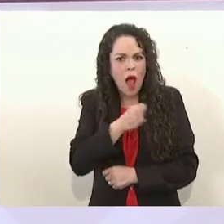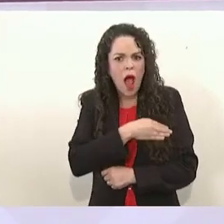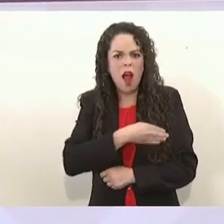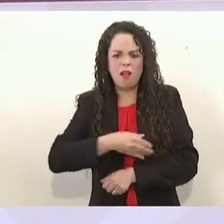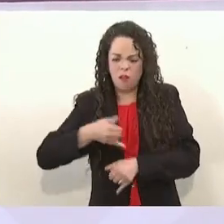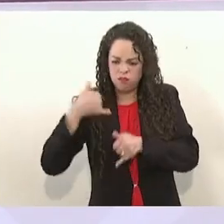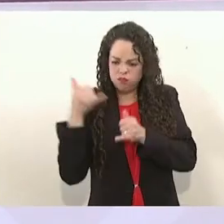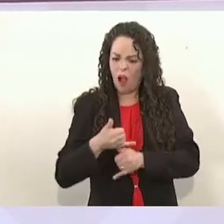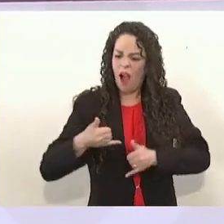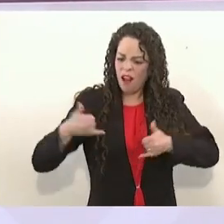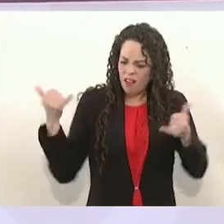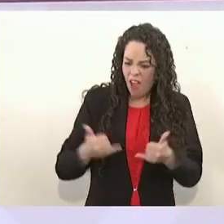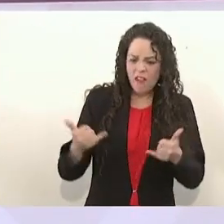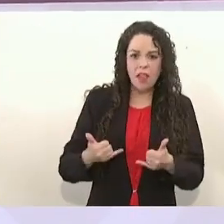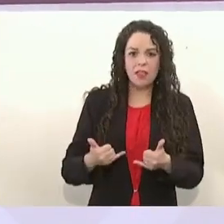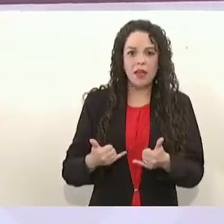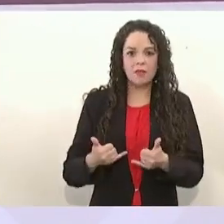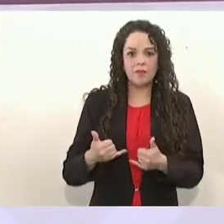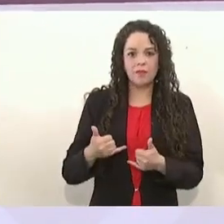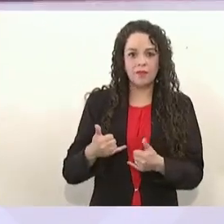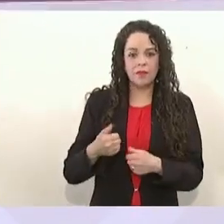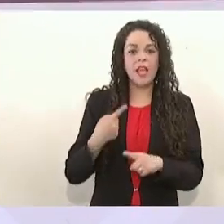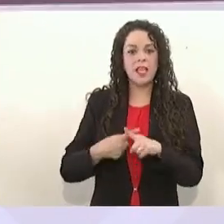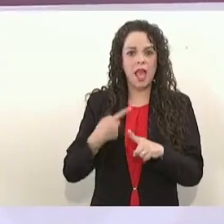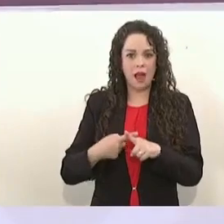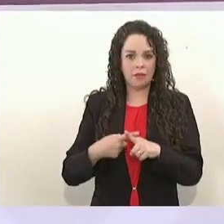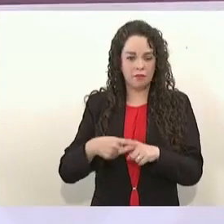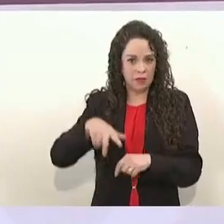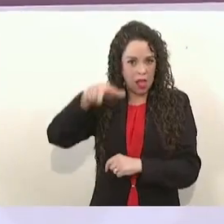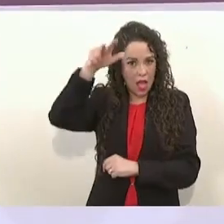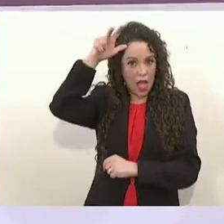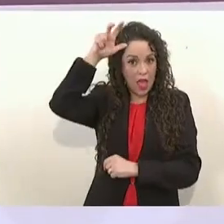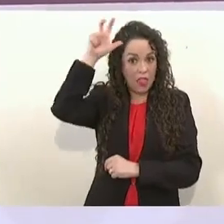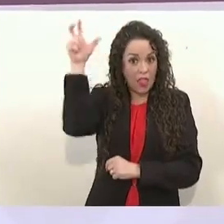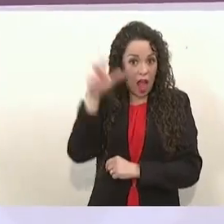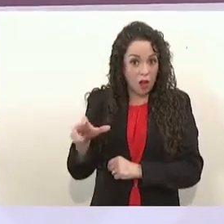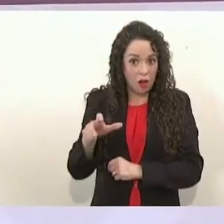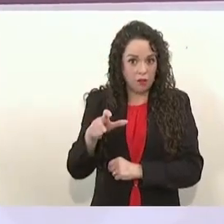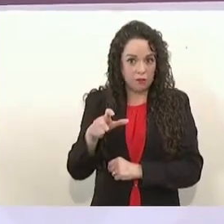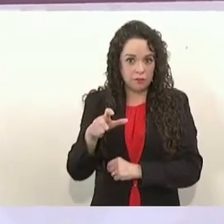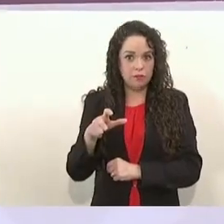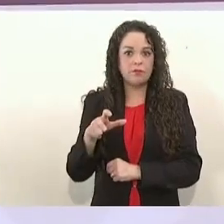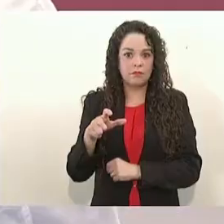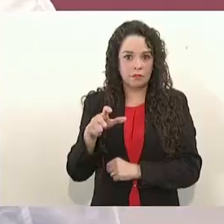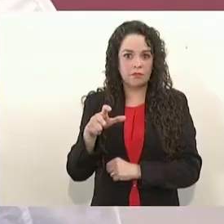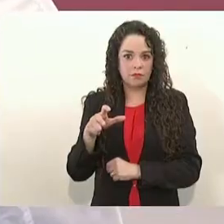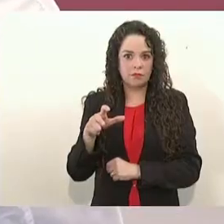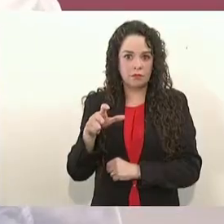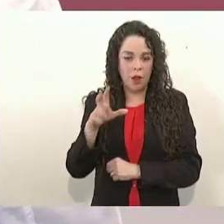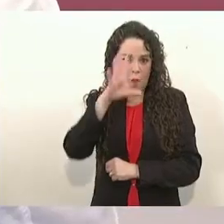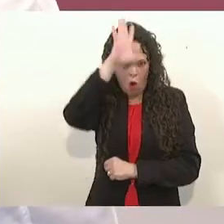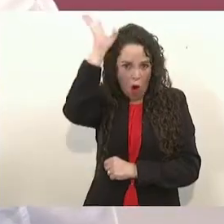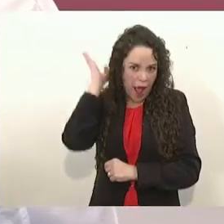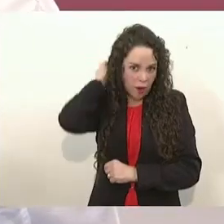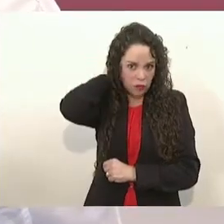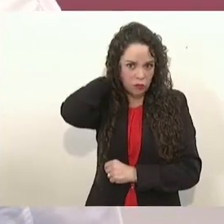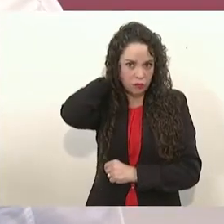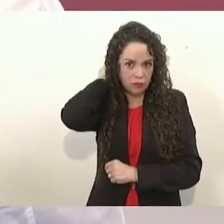y Morelos, para que México fuese un país independiente. No